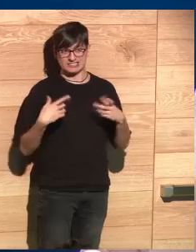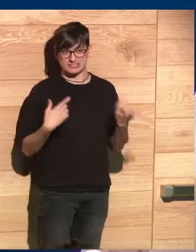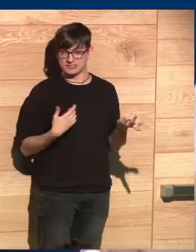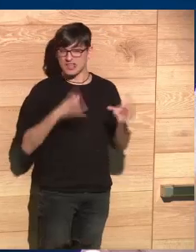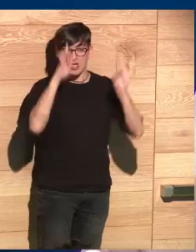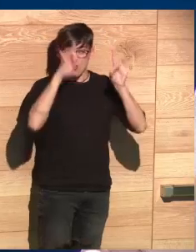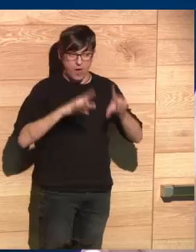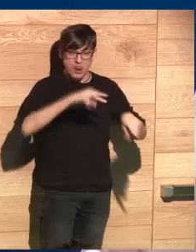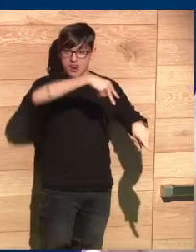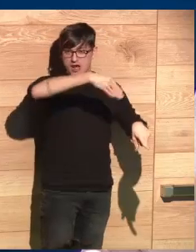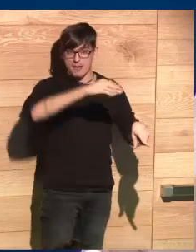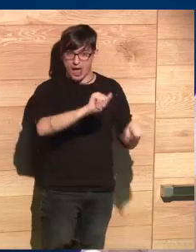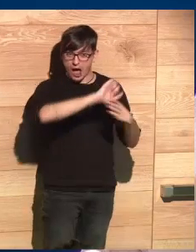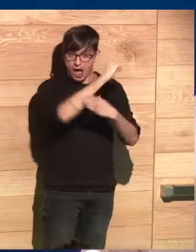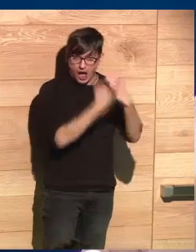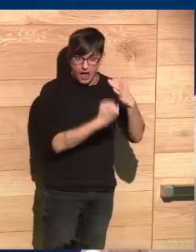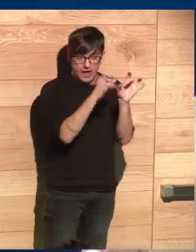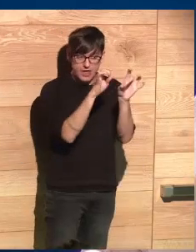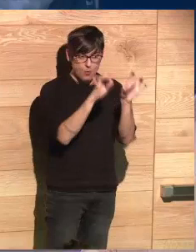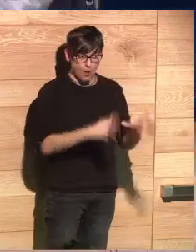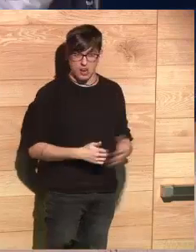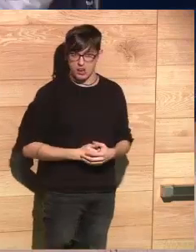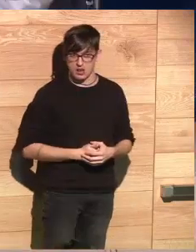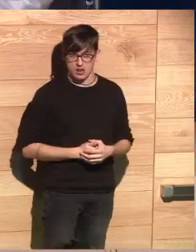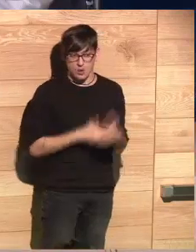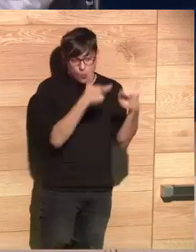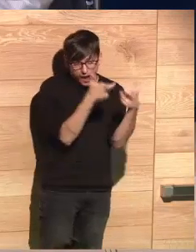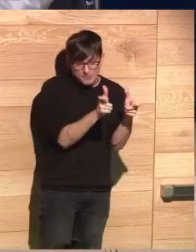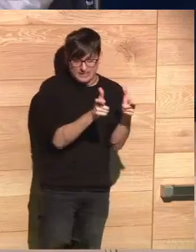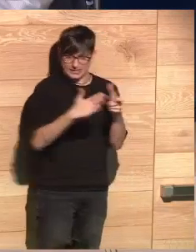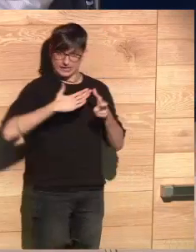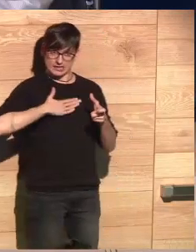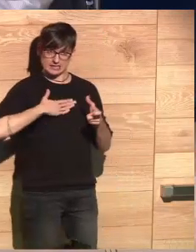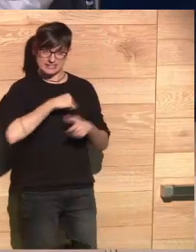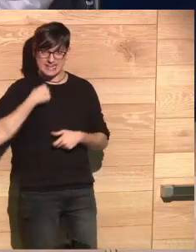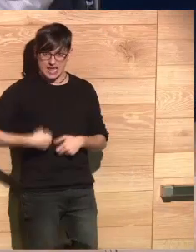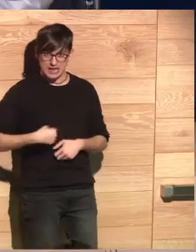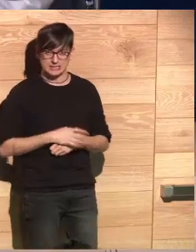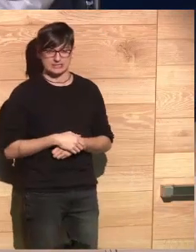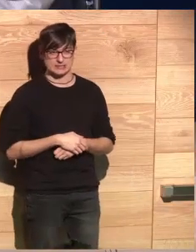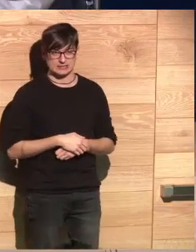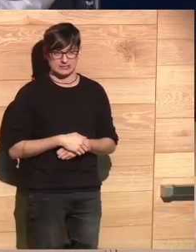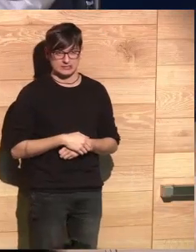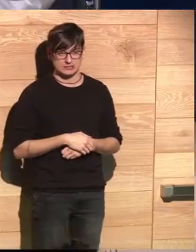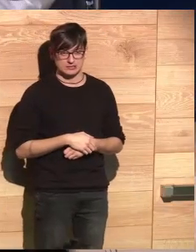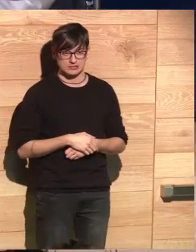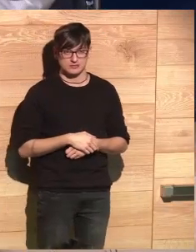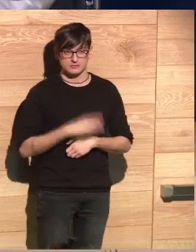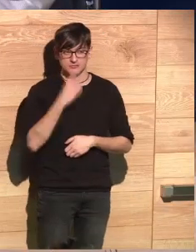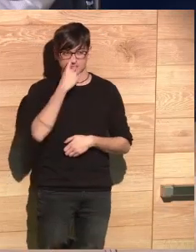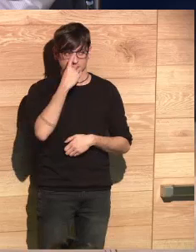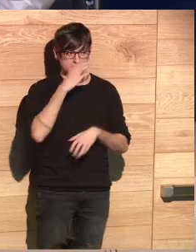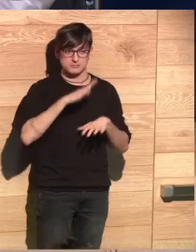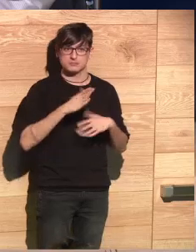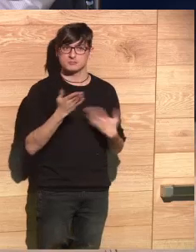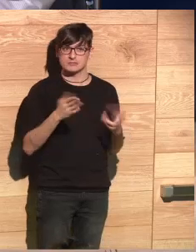NBA, todo es en realidad... También es propiedad de una compañía china. Sí. Yo creo que conviene señalar, para que el público lo